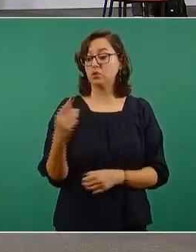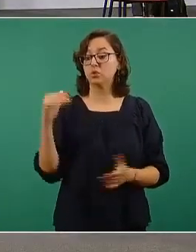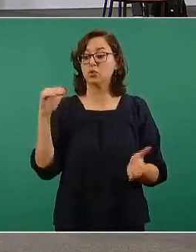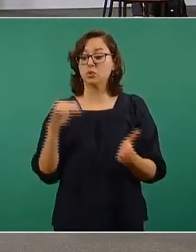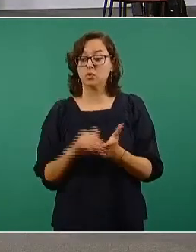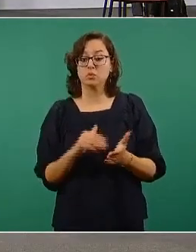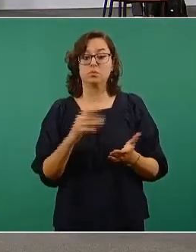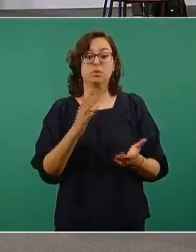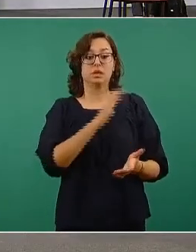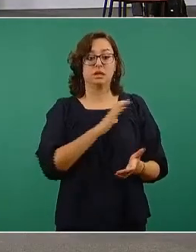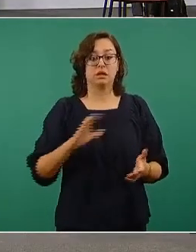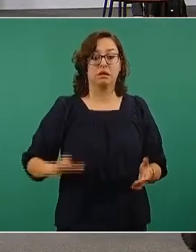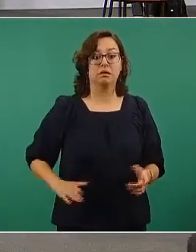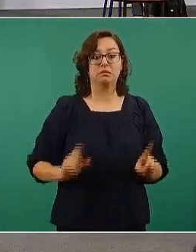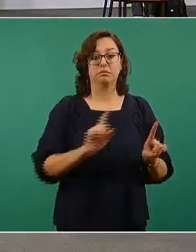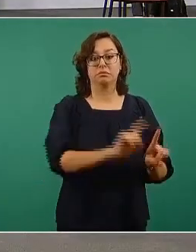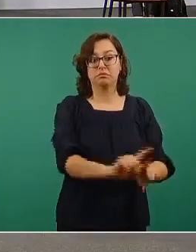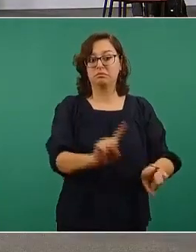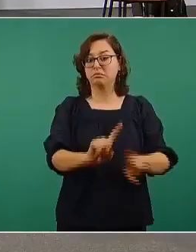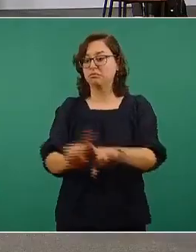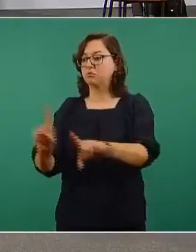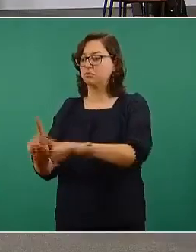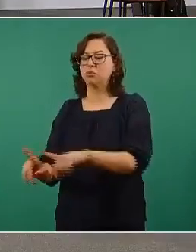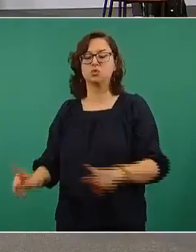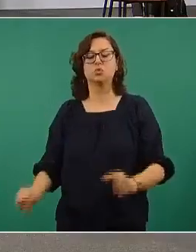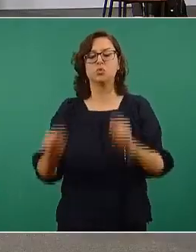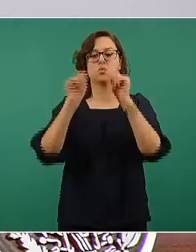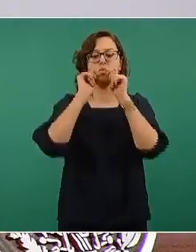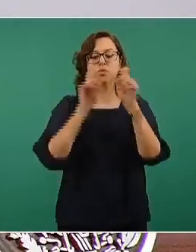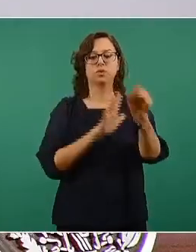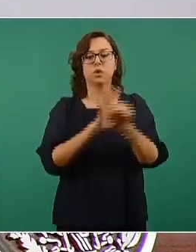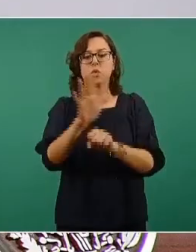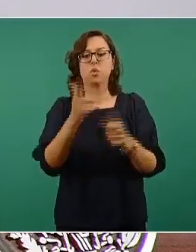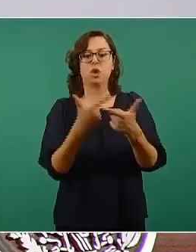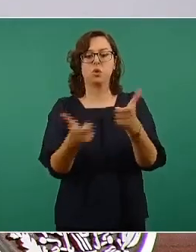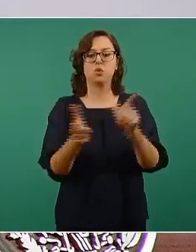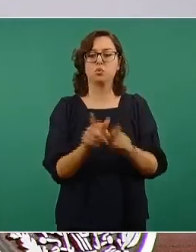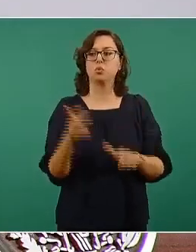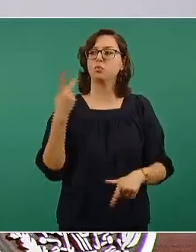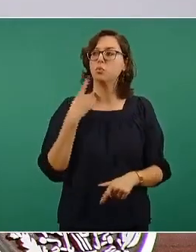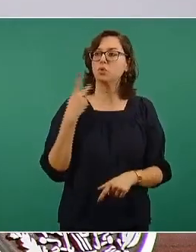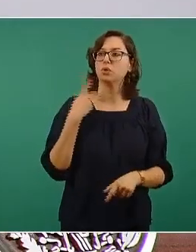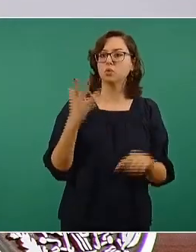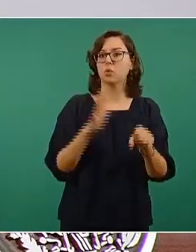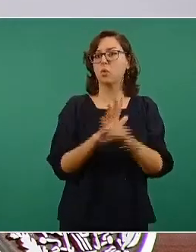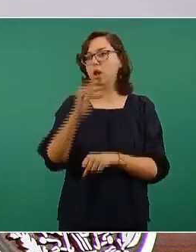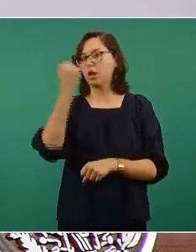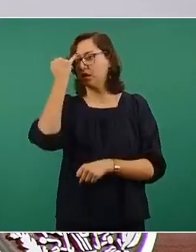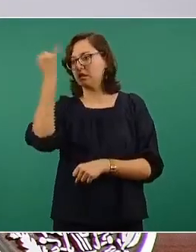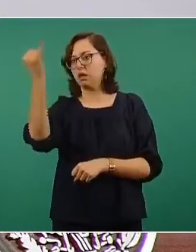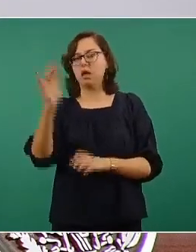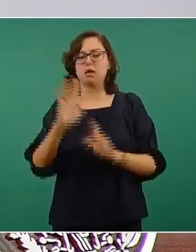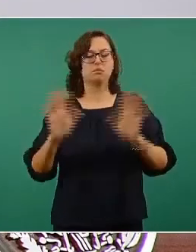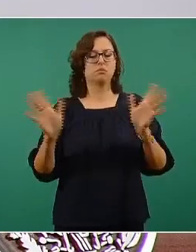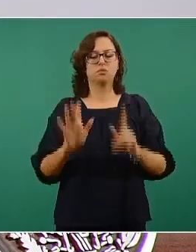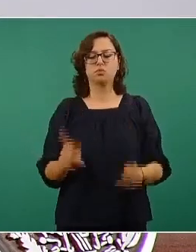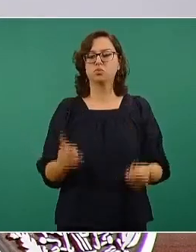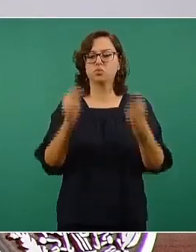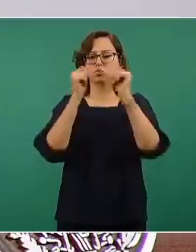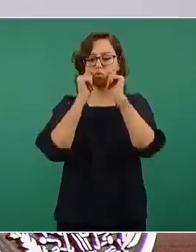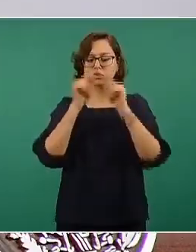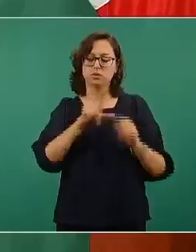junio, sin importar colores o ideologías, pueden tener la seguridad de que no están solos.